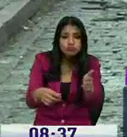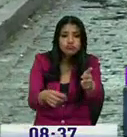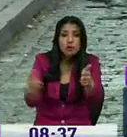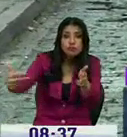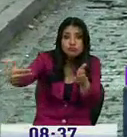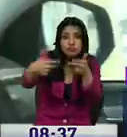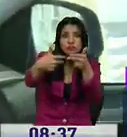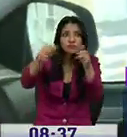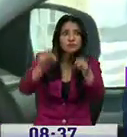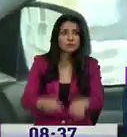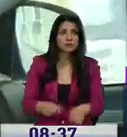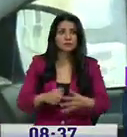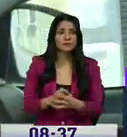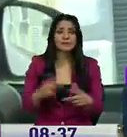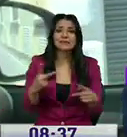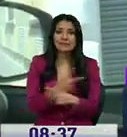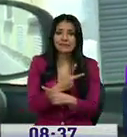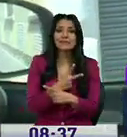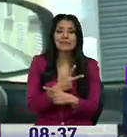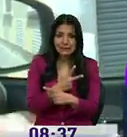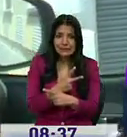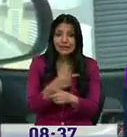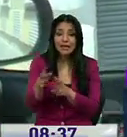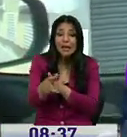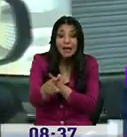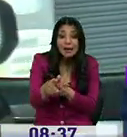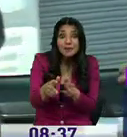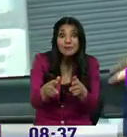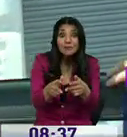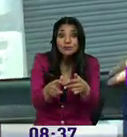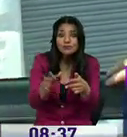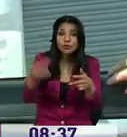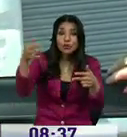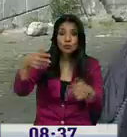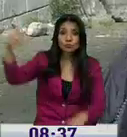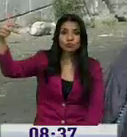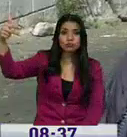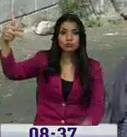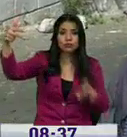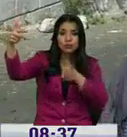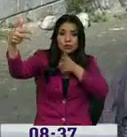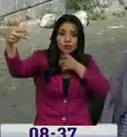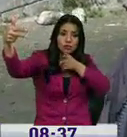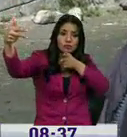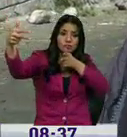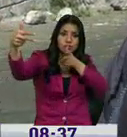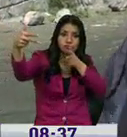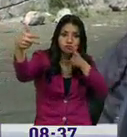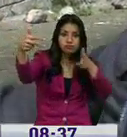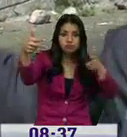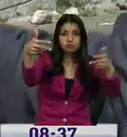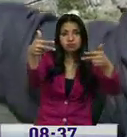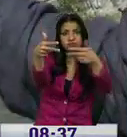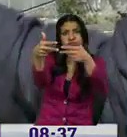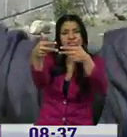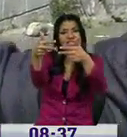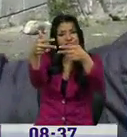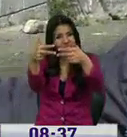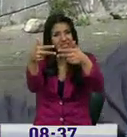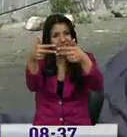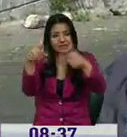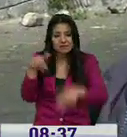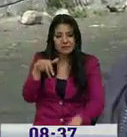carril contrario. Está un poquito peligroso, toca abrirse un poco para el lado izquierdo. Se suben a las veredas y uno también que se está viniendo